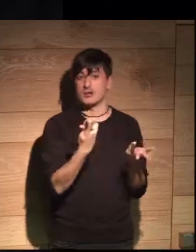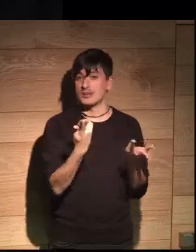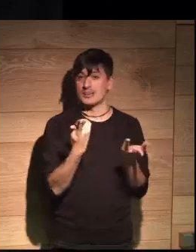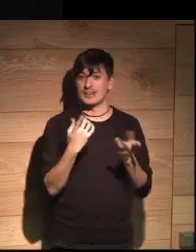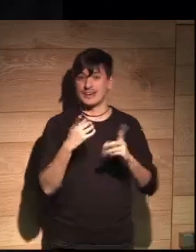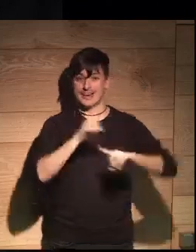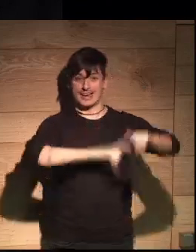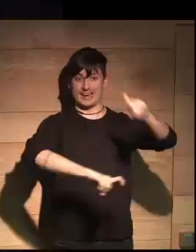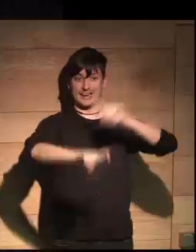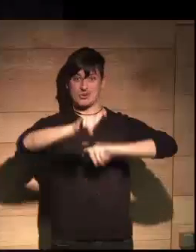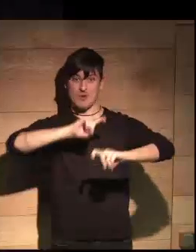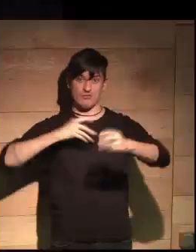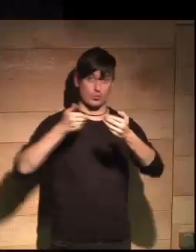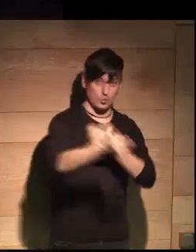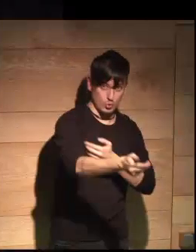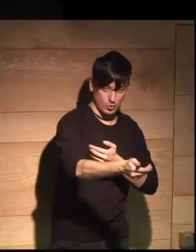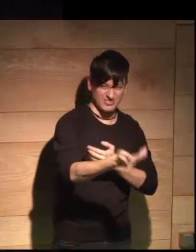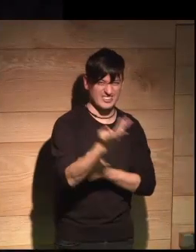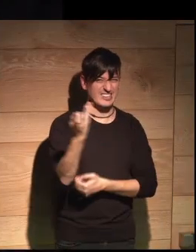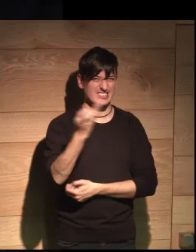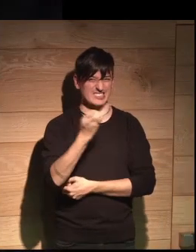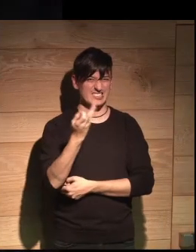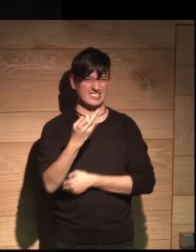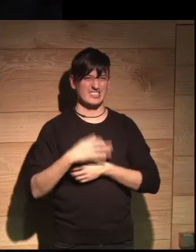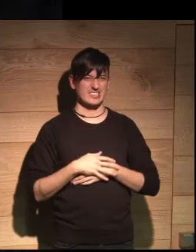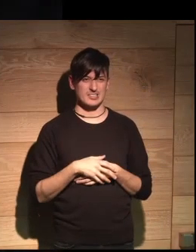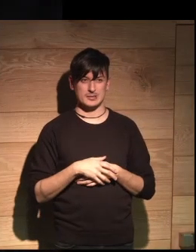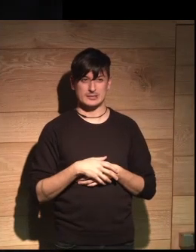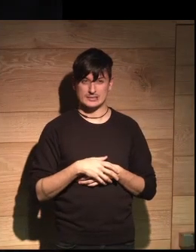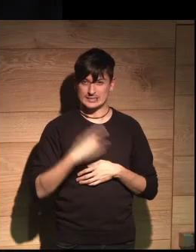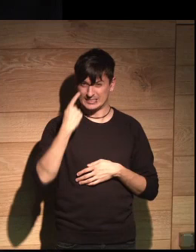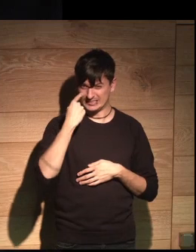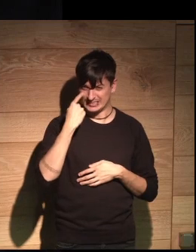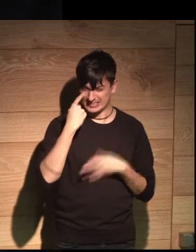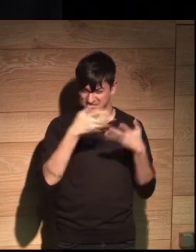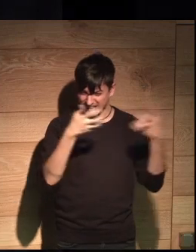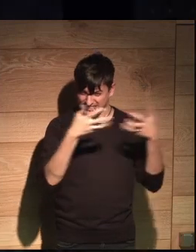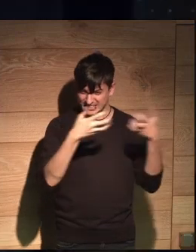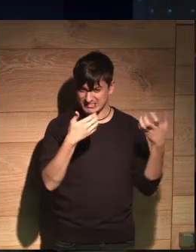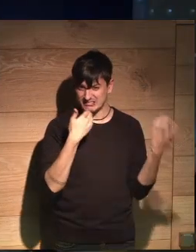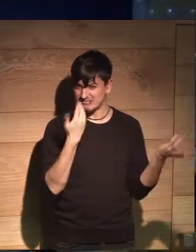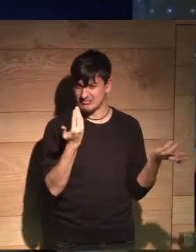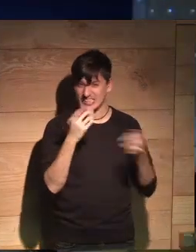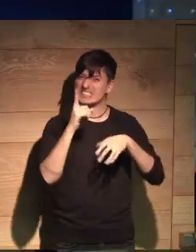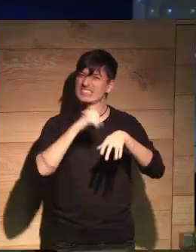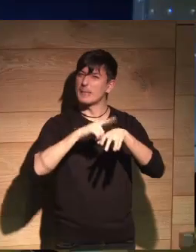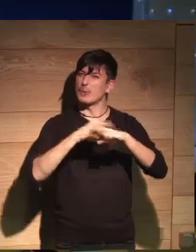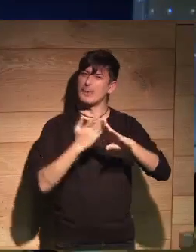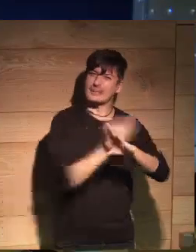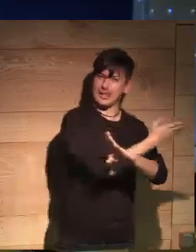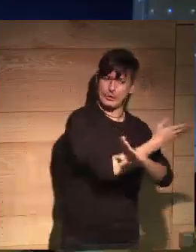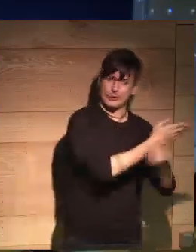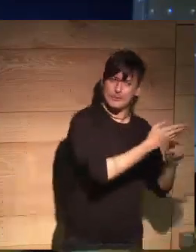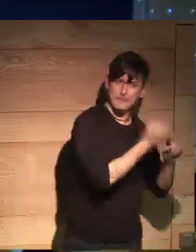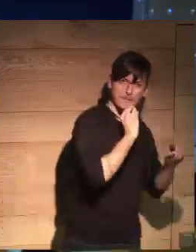futuro. ¿Regreso al futuro qué es? Pues miren, ¿han oído la frase esa de que cualquier tiempo pasado fue mejor?